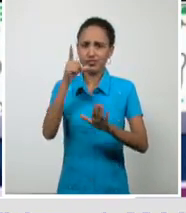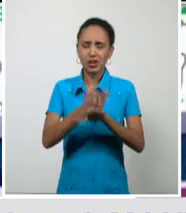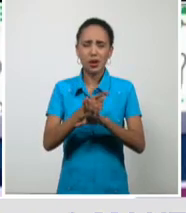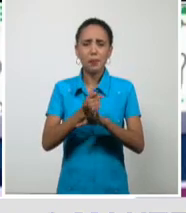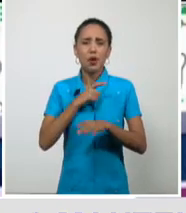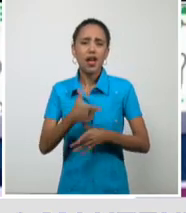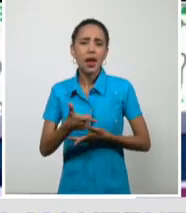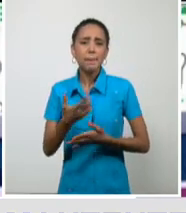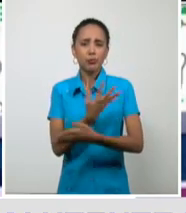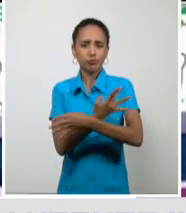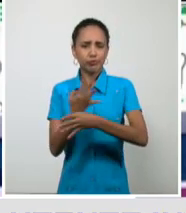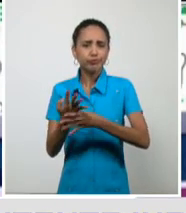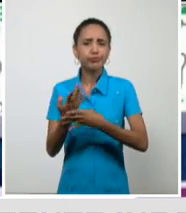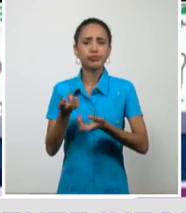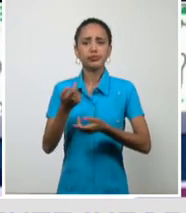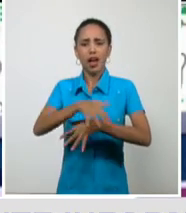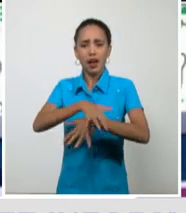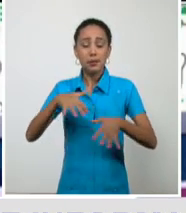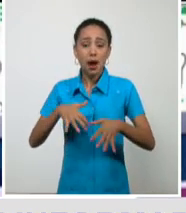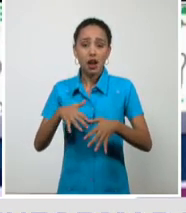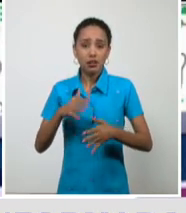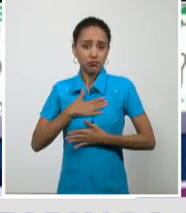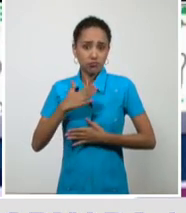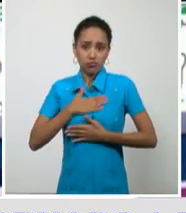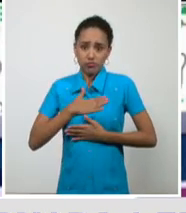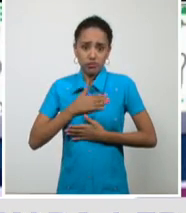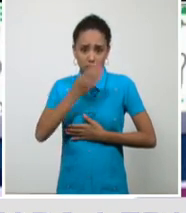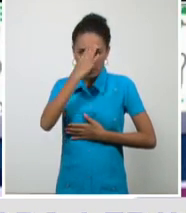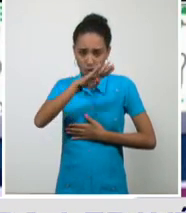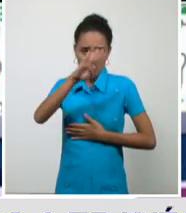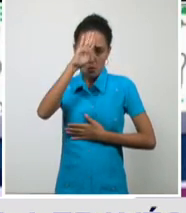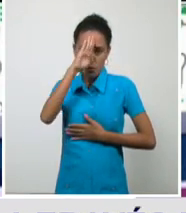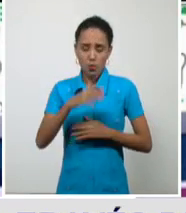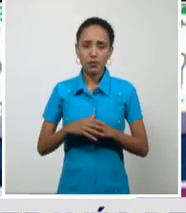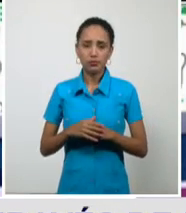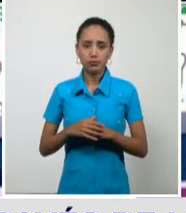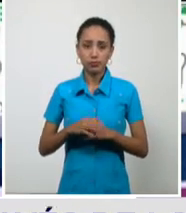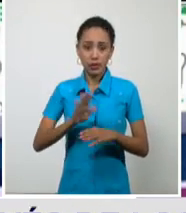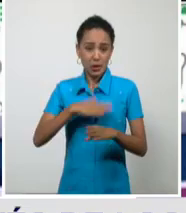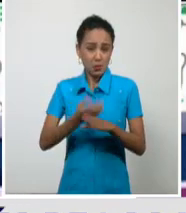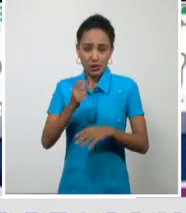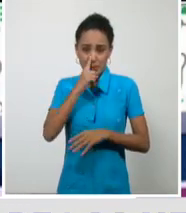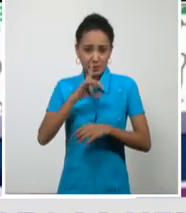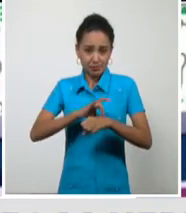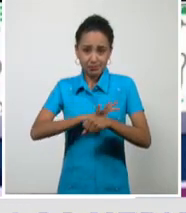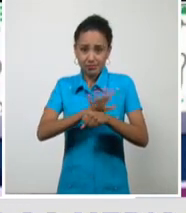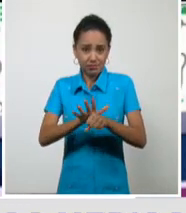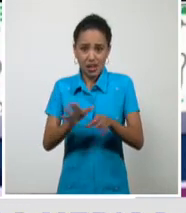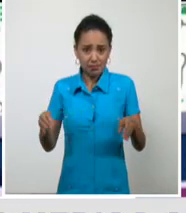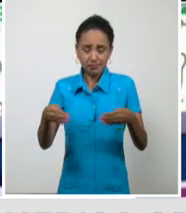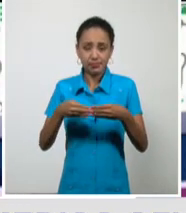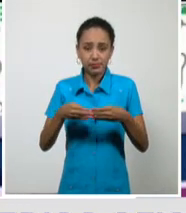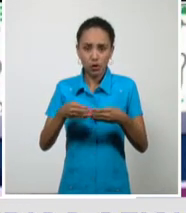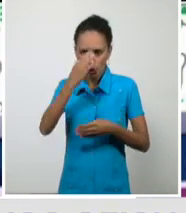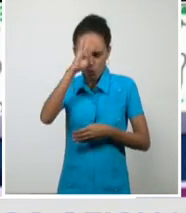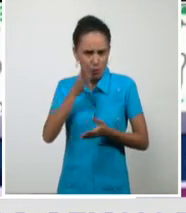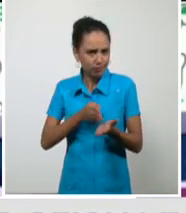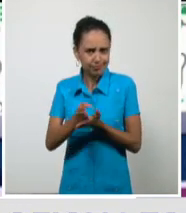son endémicas y exclusivas del país. Y la vida luego de este escenario va a continuar. Y esas especies, o sea, Cuba tiene